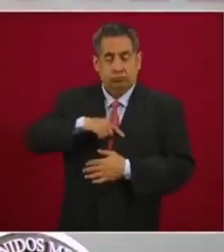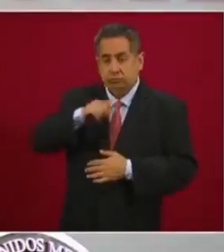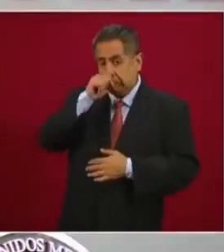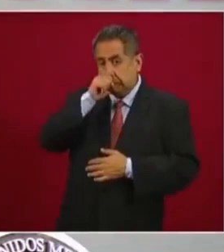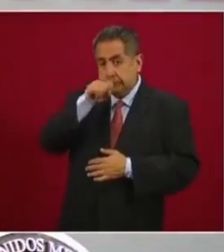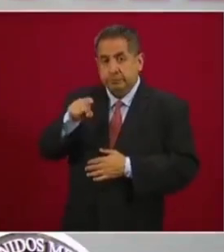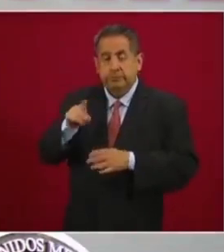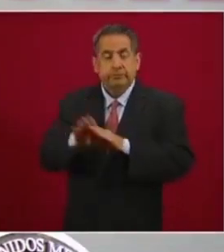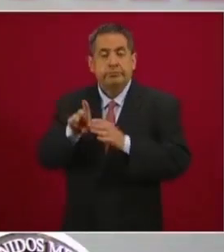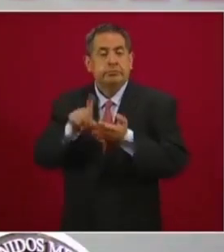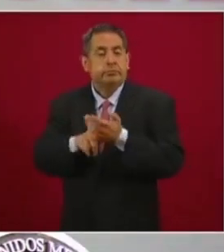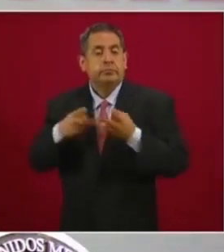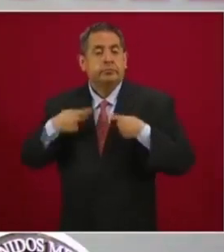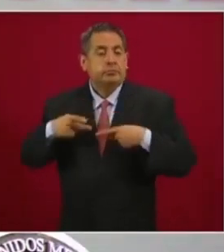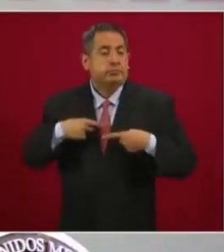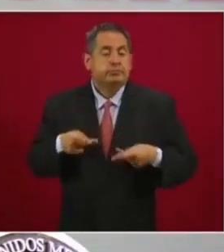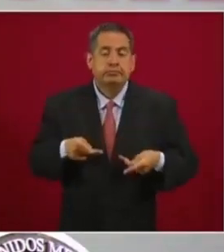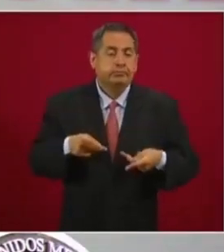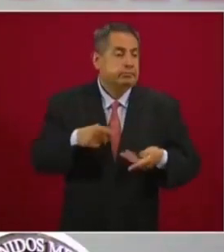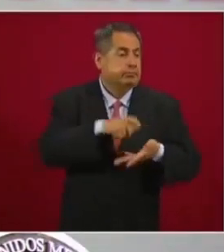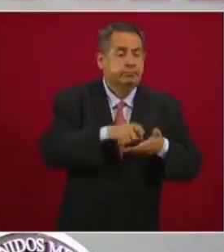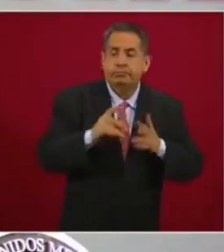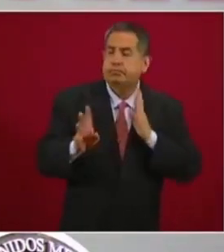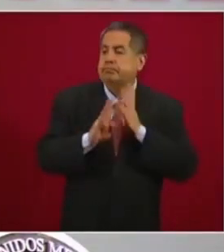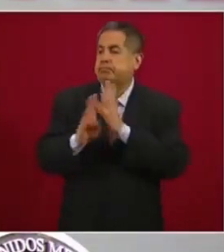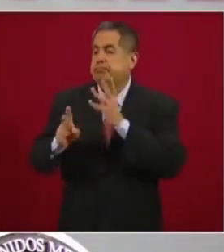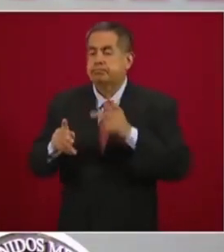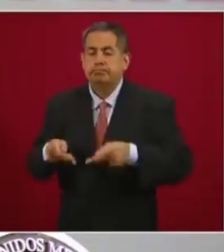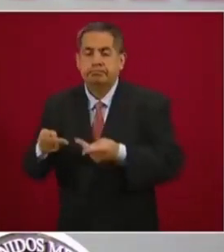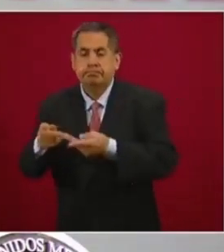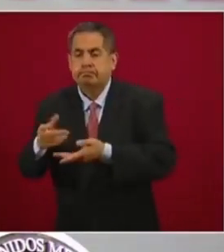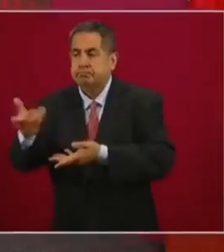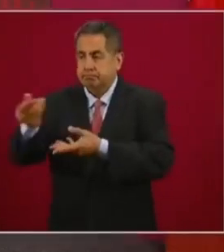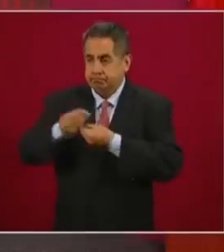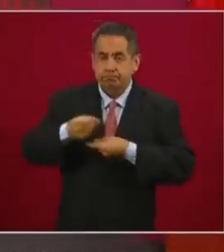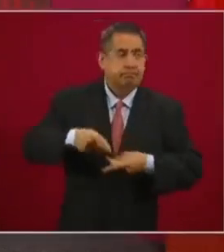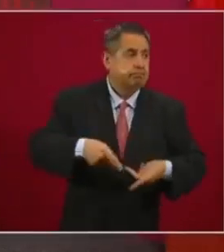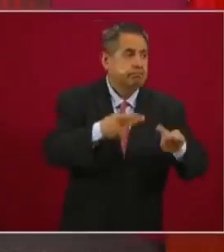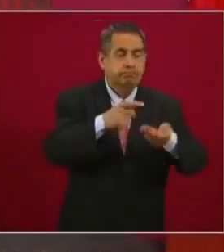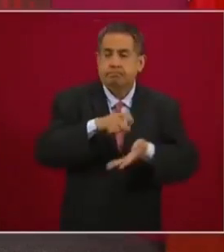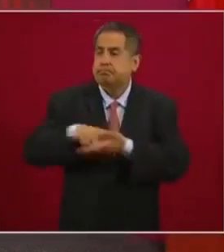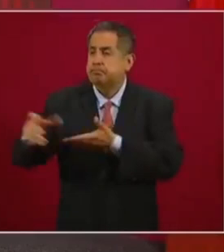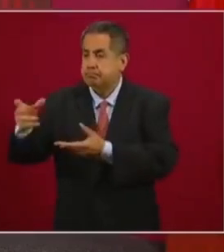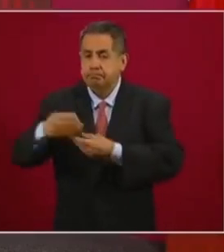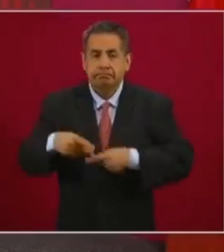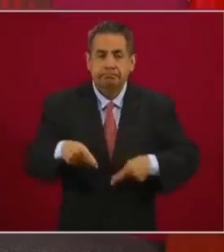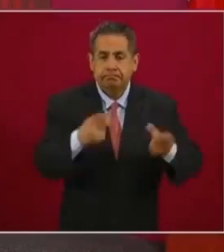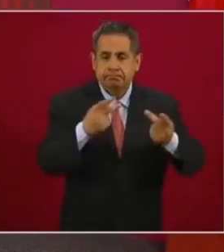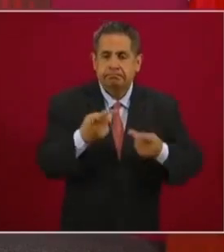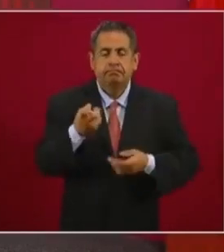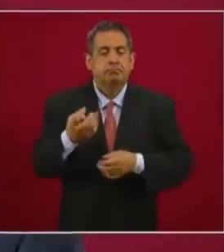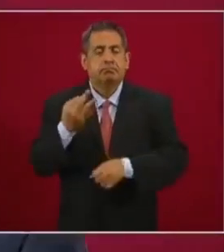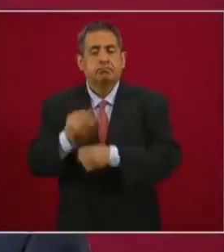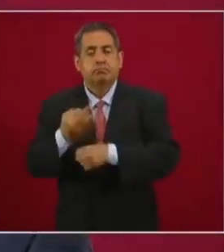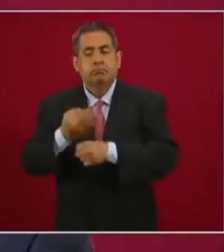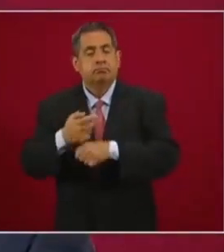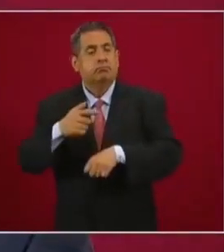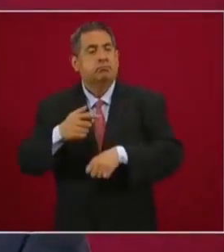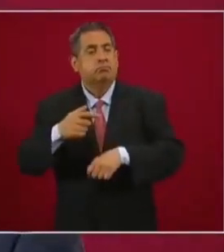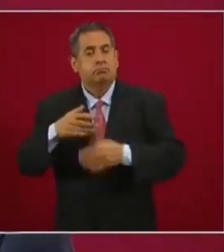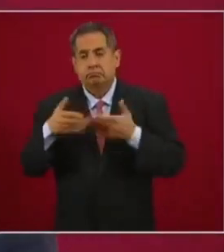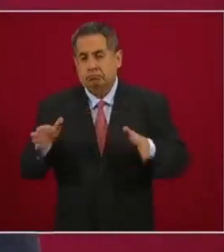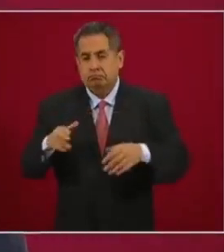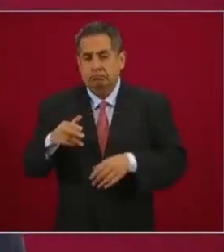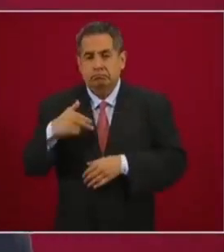estar atendiendo a todos esos billeteros y a todas esas expendedoras que quieran comprar. Por eso vamos a cerrar hasta las 2 de la